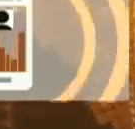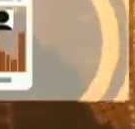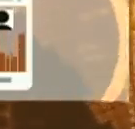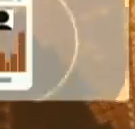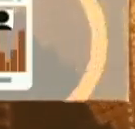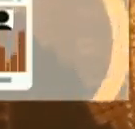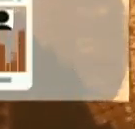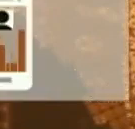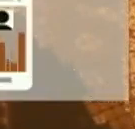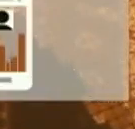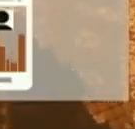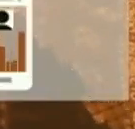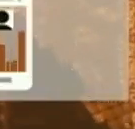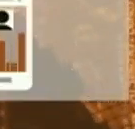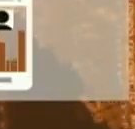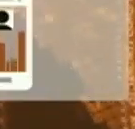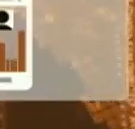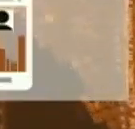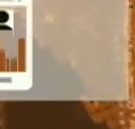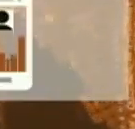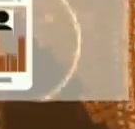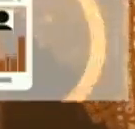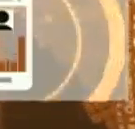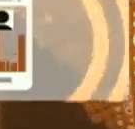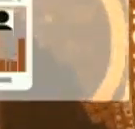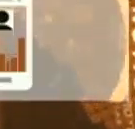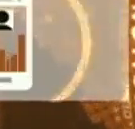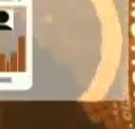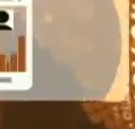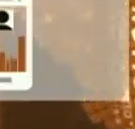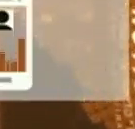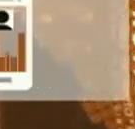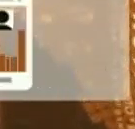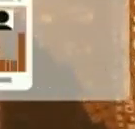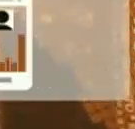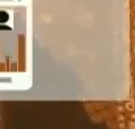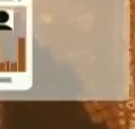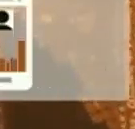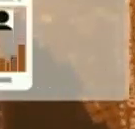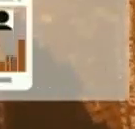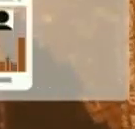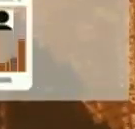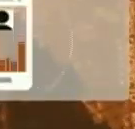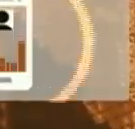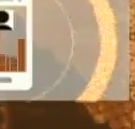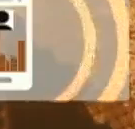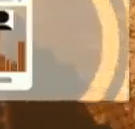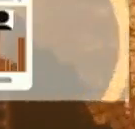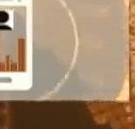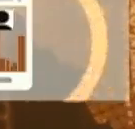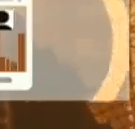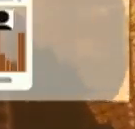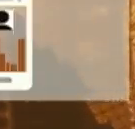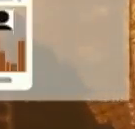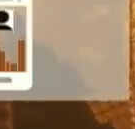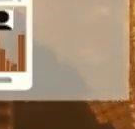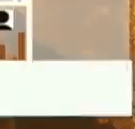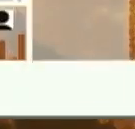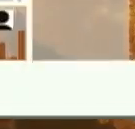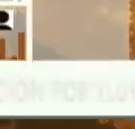afectadas y Bueno fíjate la no solo de las últimas lluvias que han caído aquí en nuestro estado